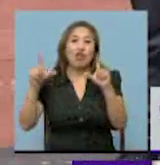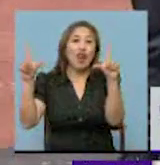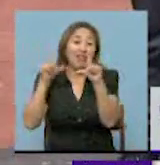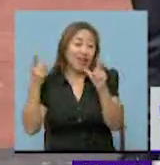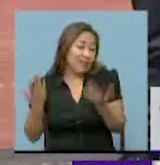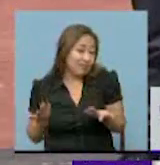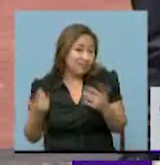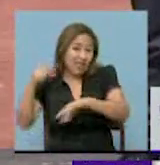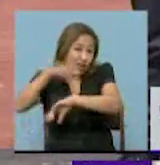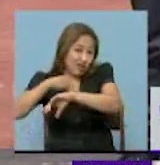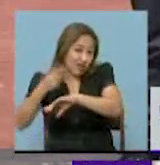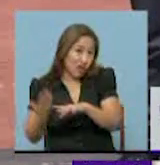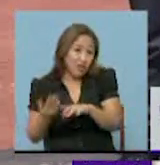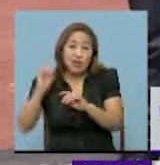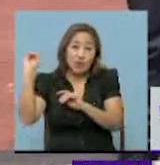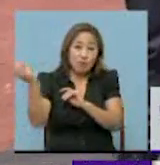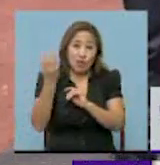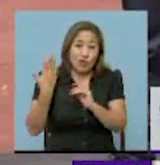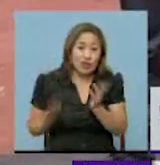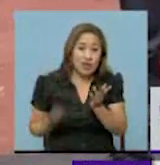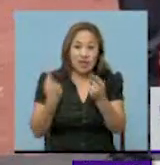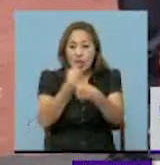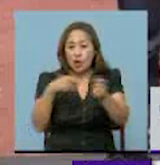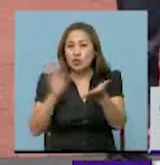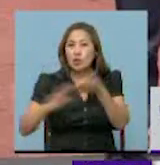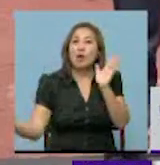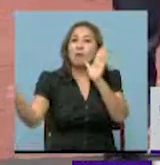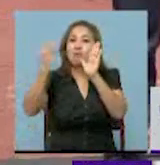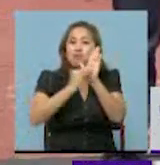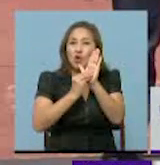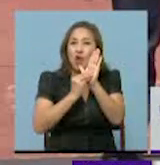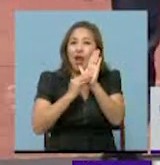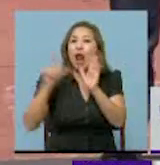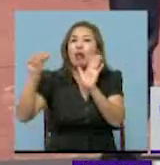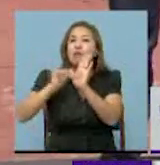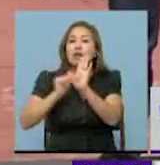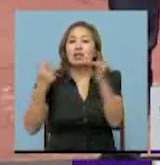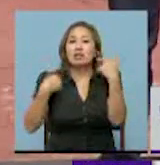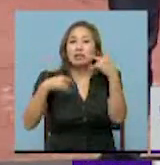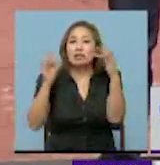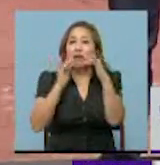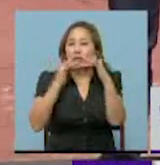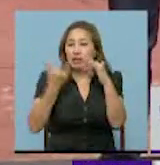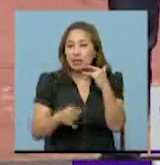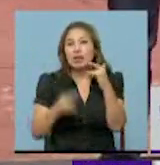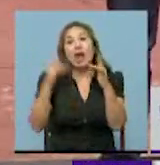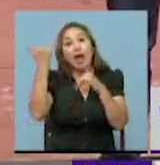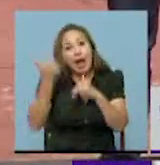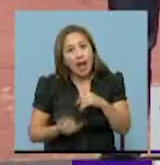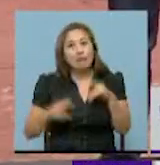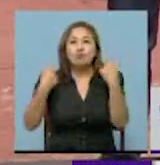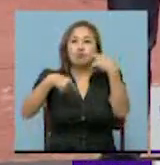¿no? Y la modernización, entre las cosas que hemos incorporado al país digital, tenemos la telemedicina,